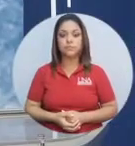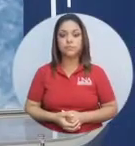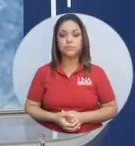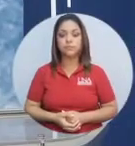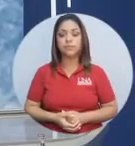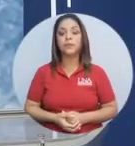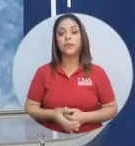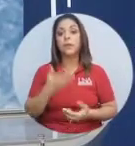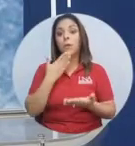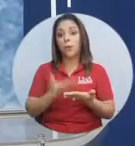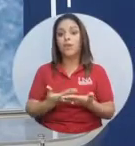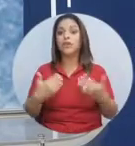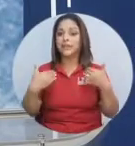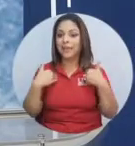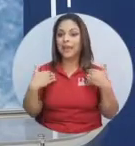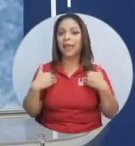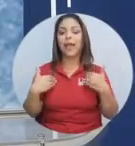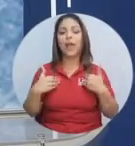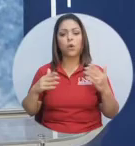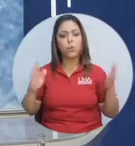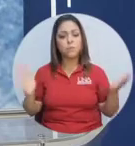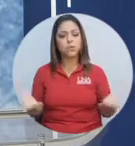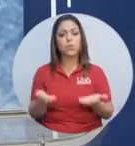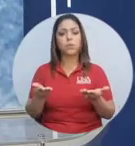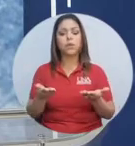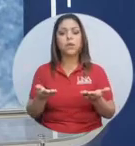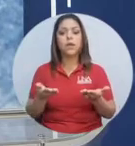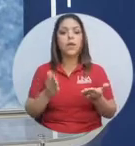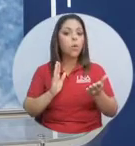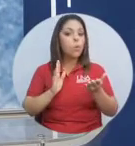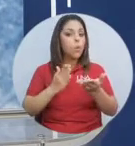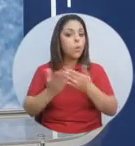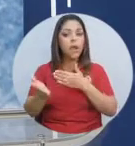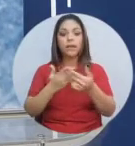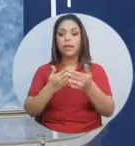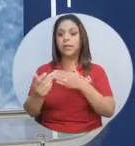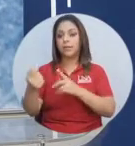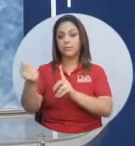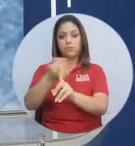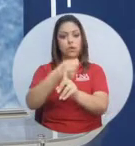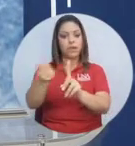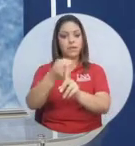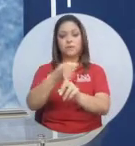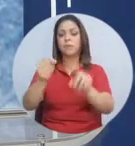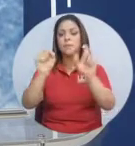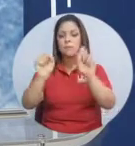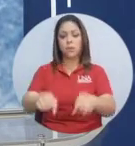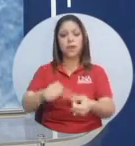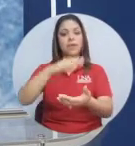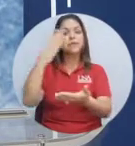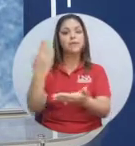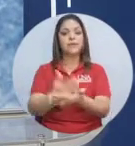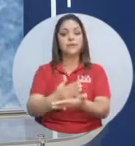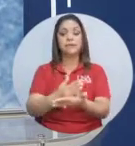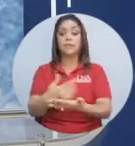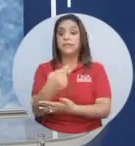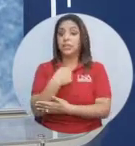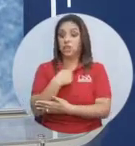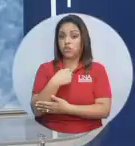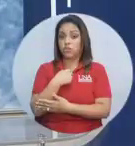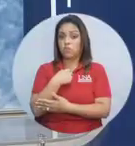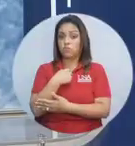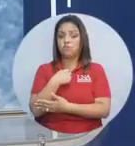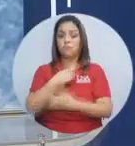Y pues tener esa convicción de que cualquier forma de violencia puede detenerse si yo como persona me empodero y actúo